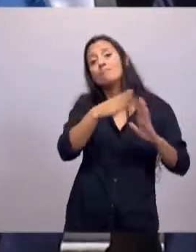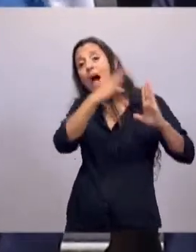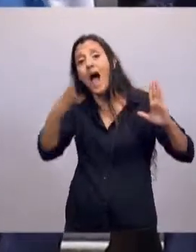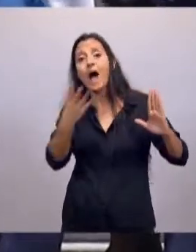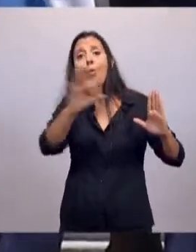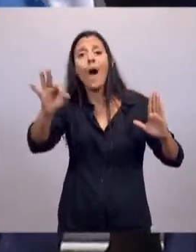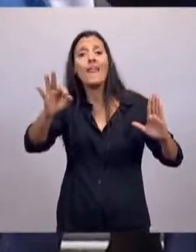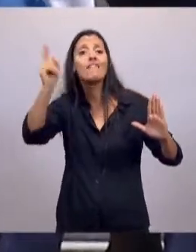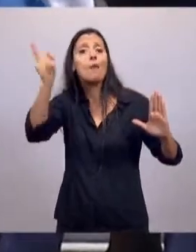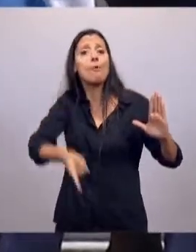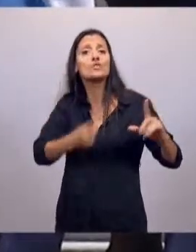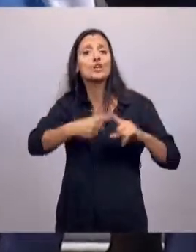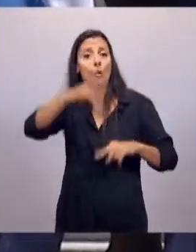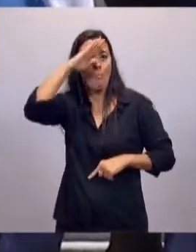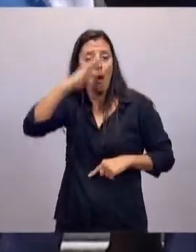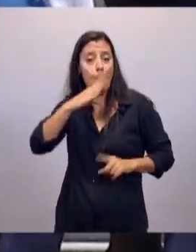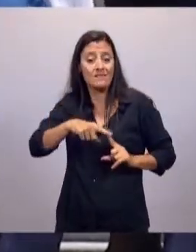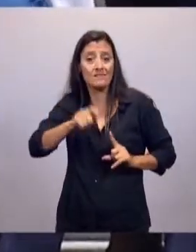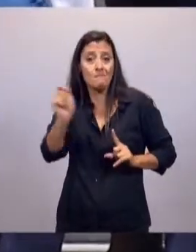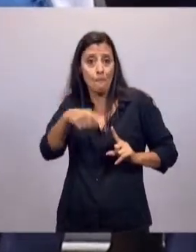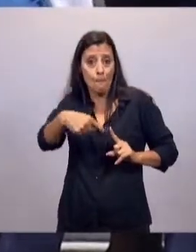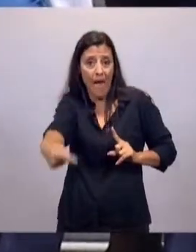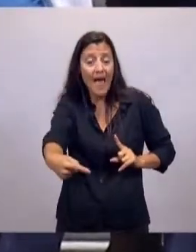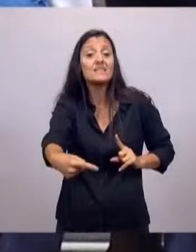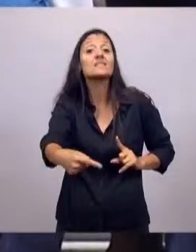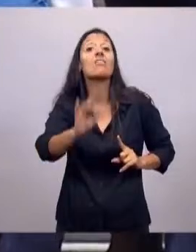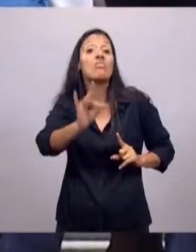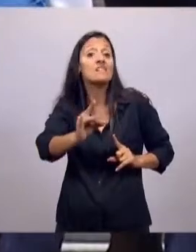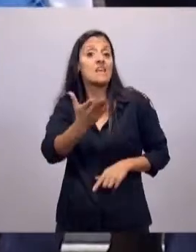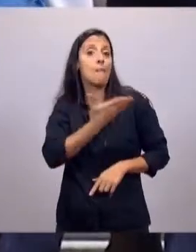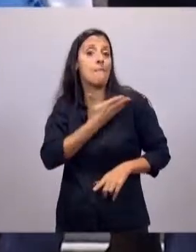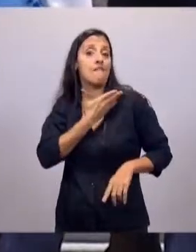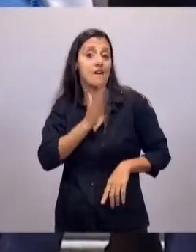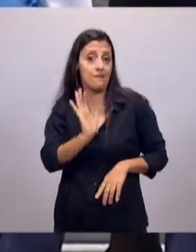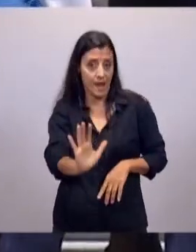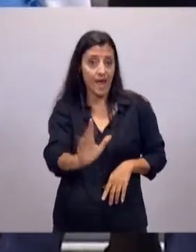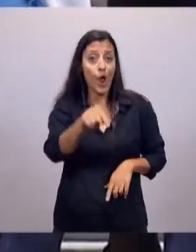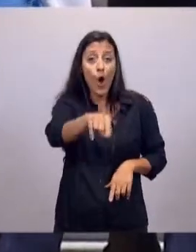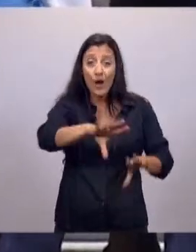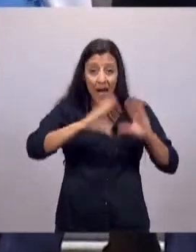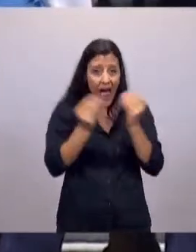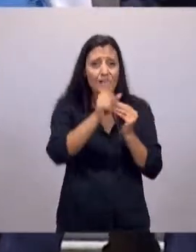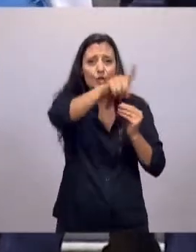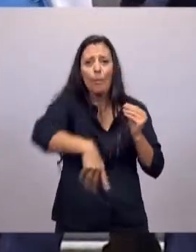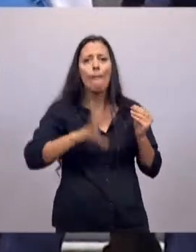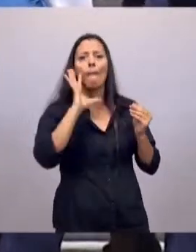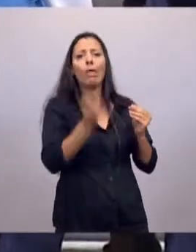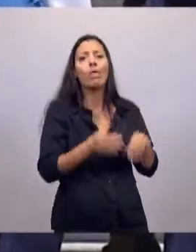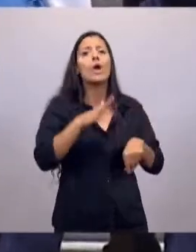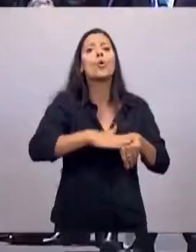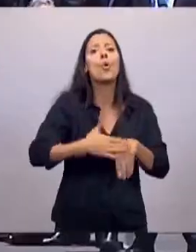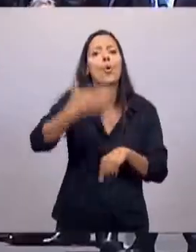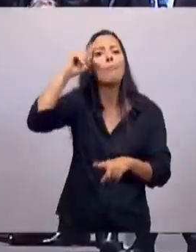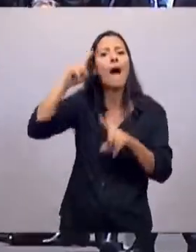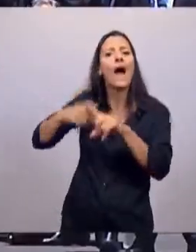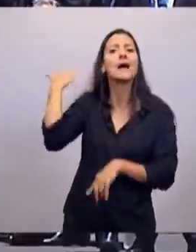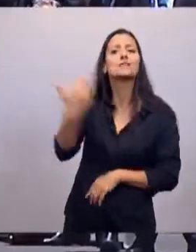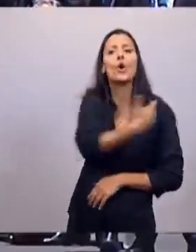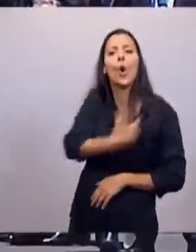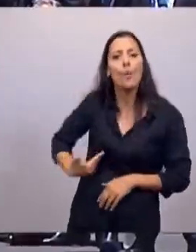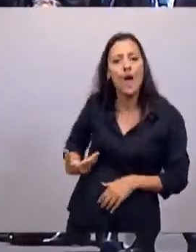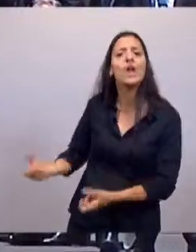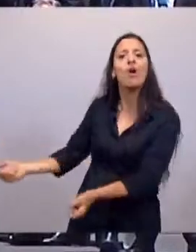40% mensual para los meses entre diciembre y febrero. Esto es, el gobierno saliente nos ha